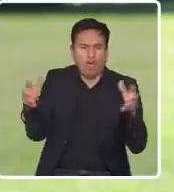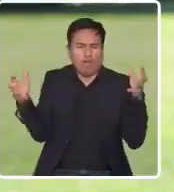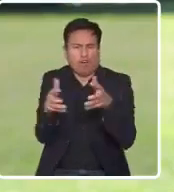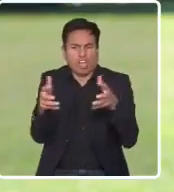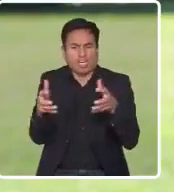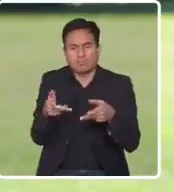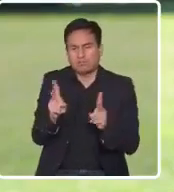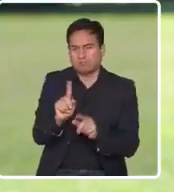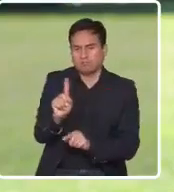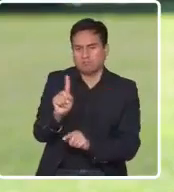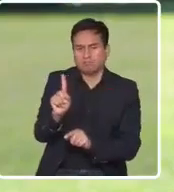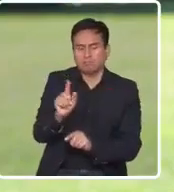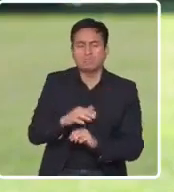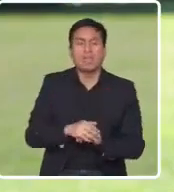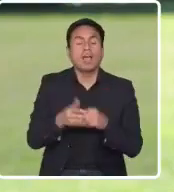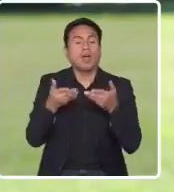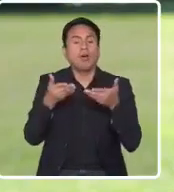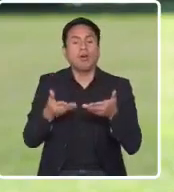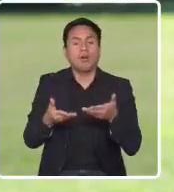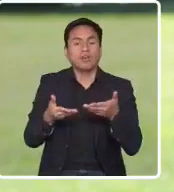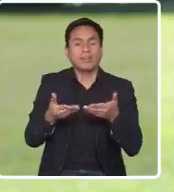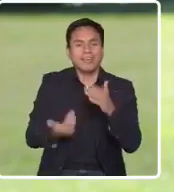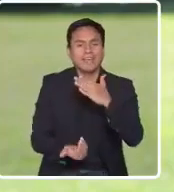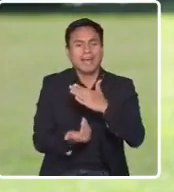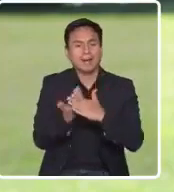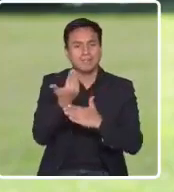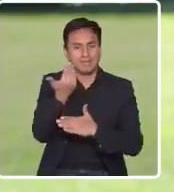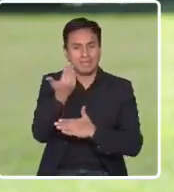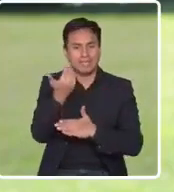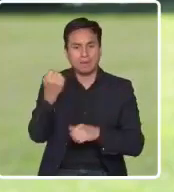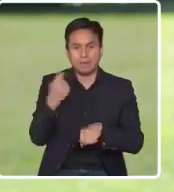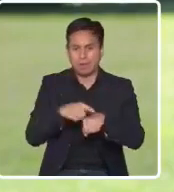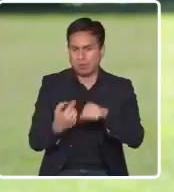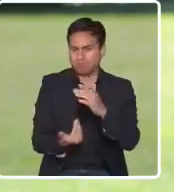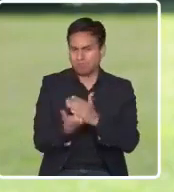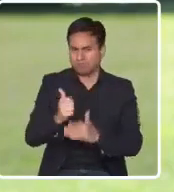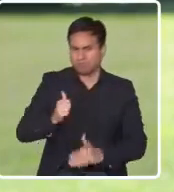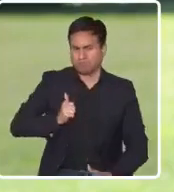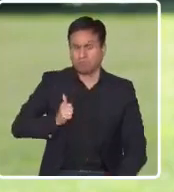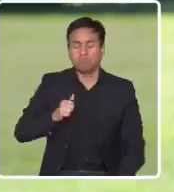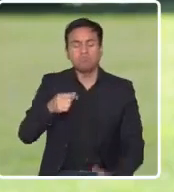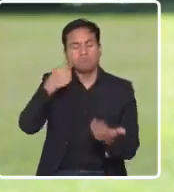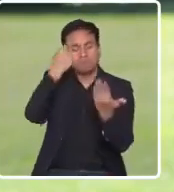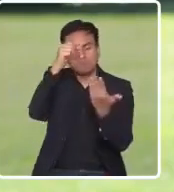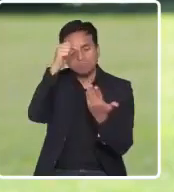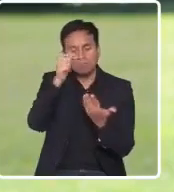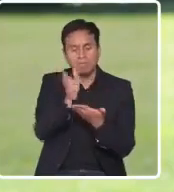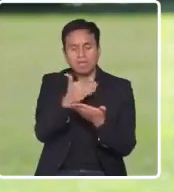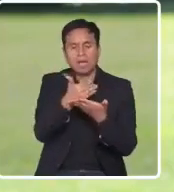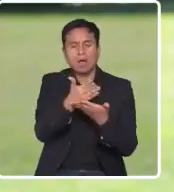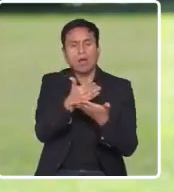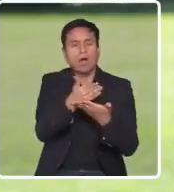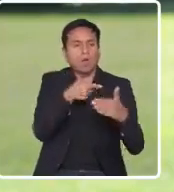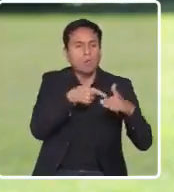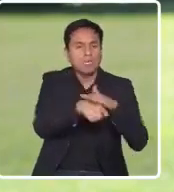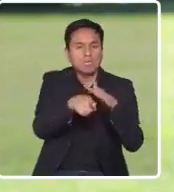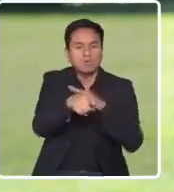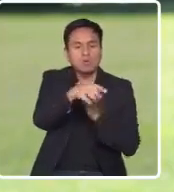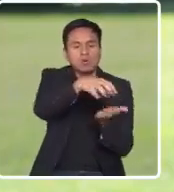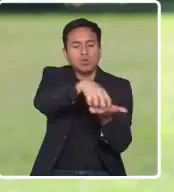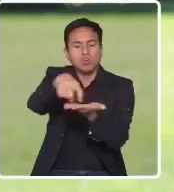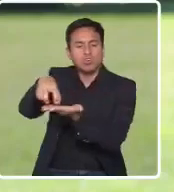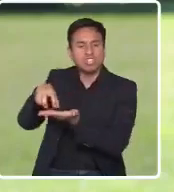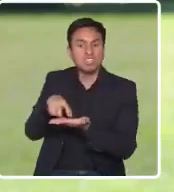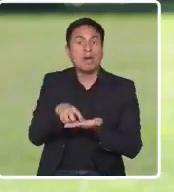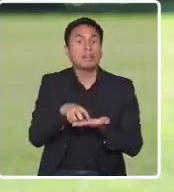violencia. Y hoy, en la mañana, a primera hora, revisamos un plan operativo de intervención en zonas